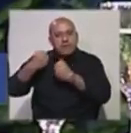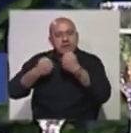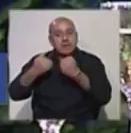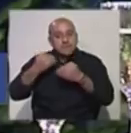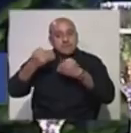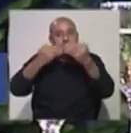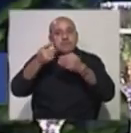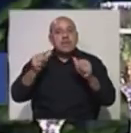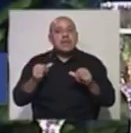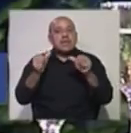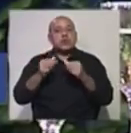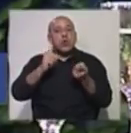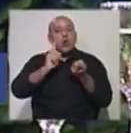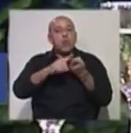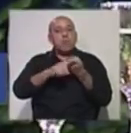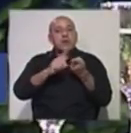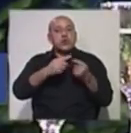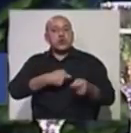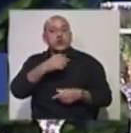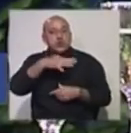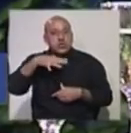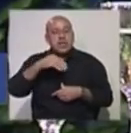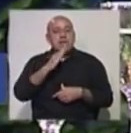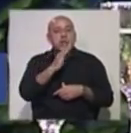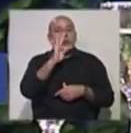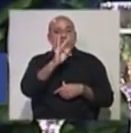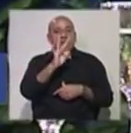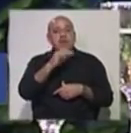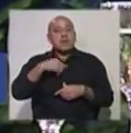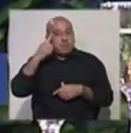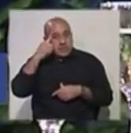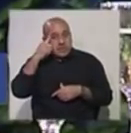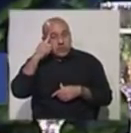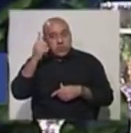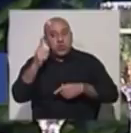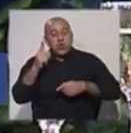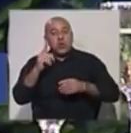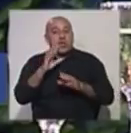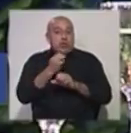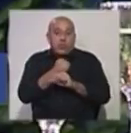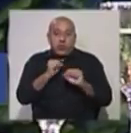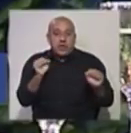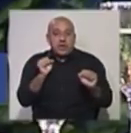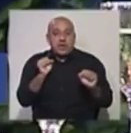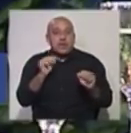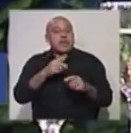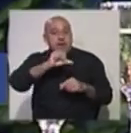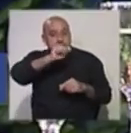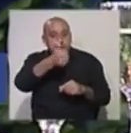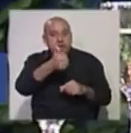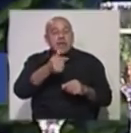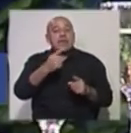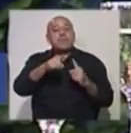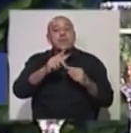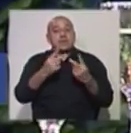generó un pacto social en su momento con el PT, convencidos de que no podían evitar que ganaran y